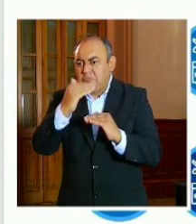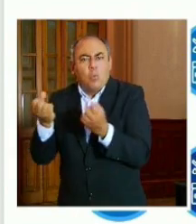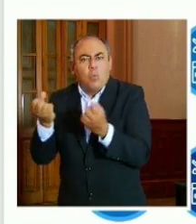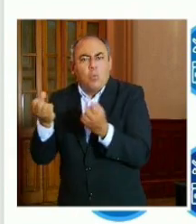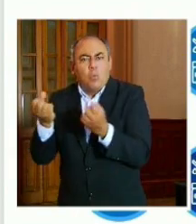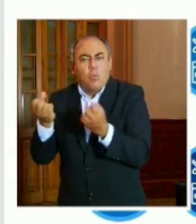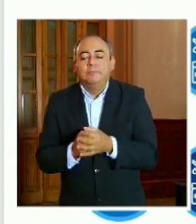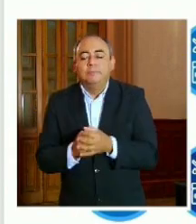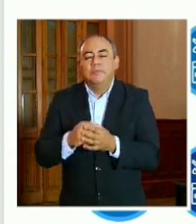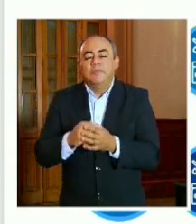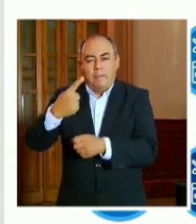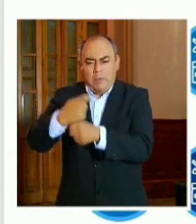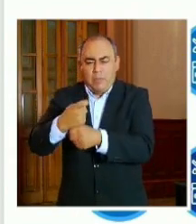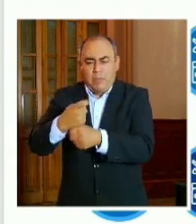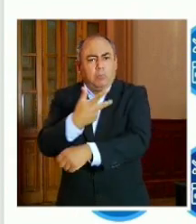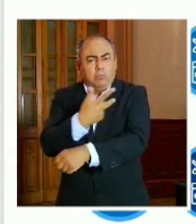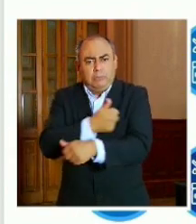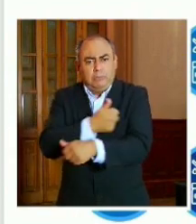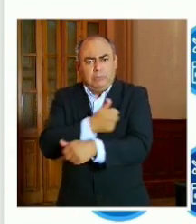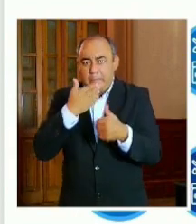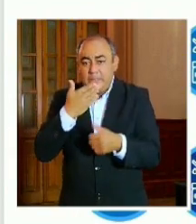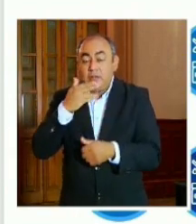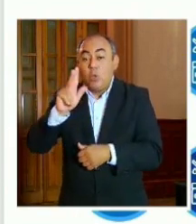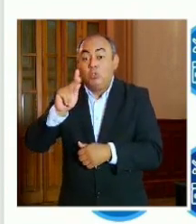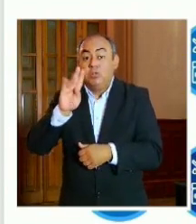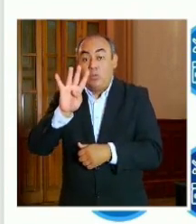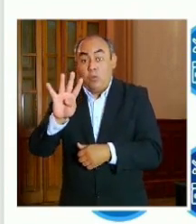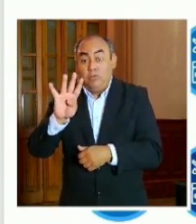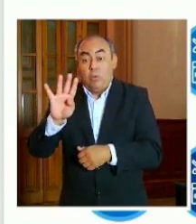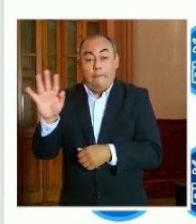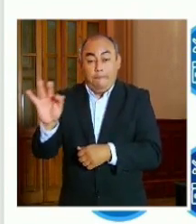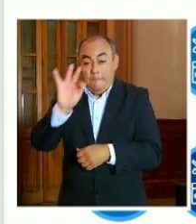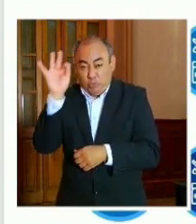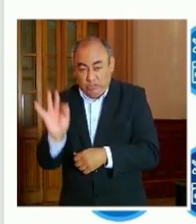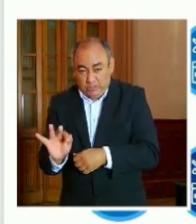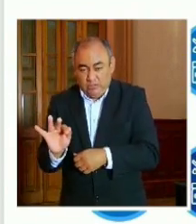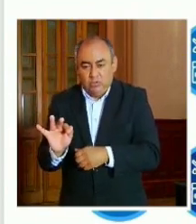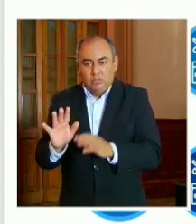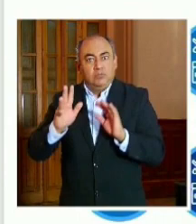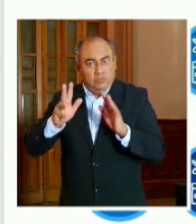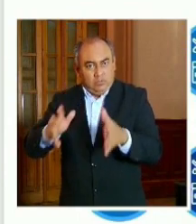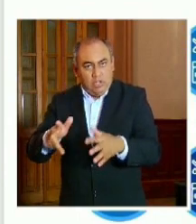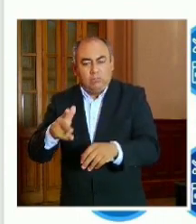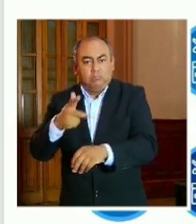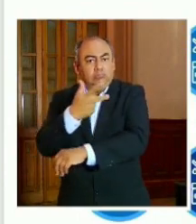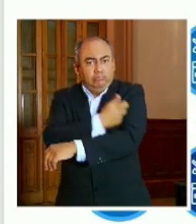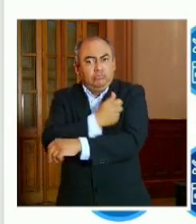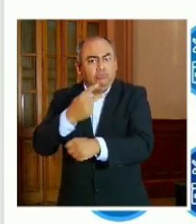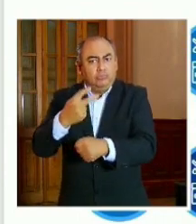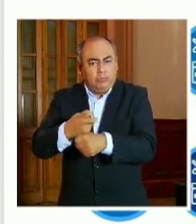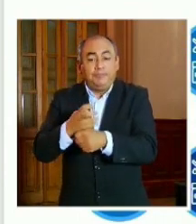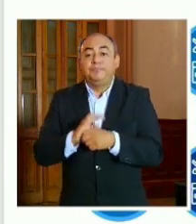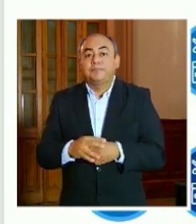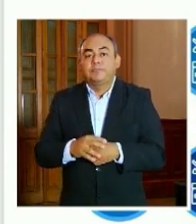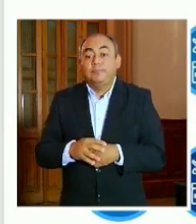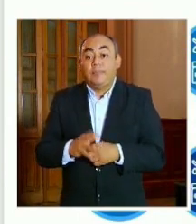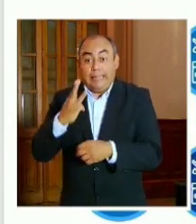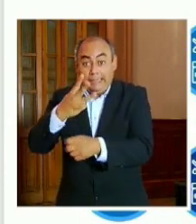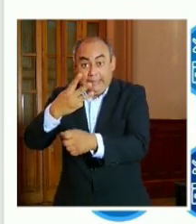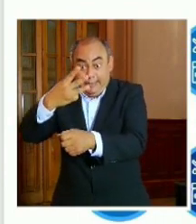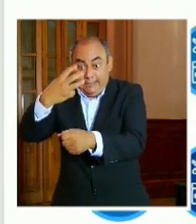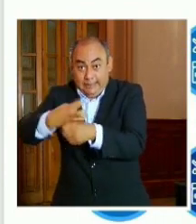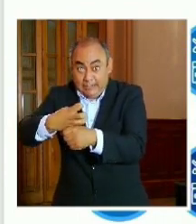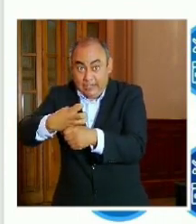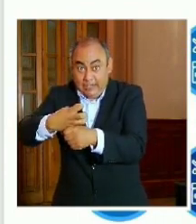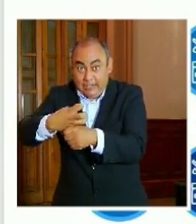segundas seguimos avanzando, tenemos un 84% de cobertura. Sin embargo, para terceras dosis todavía